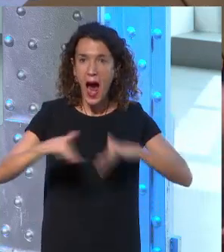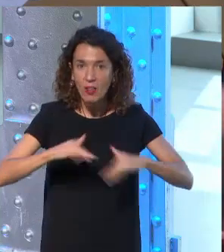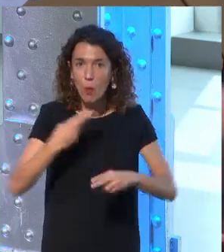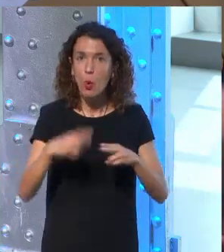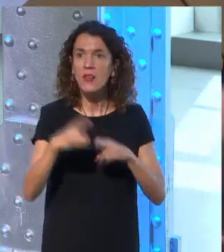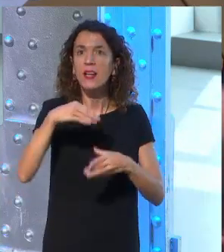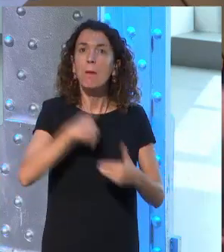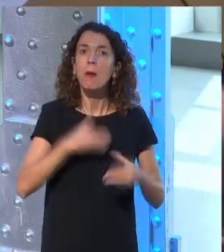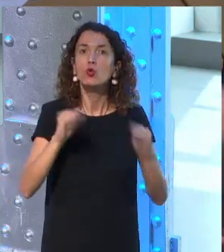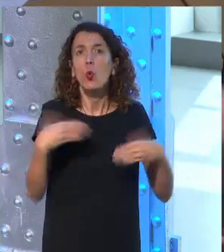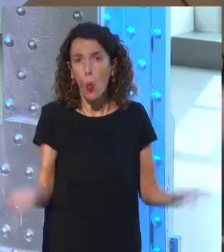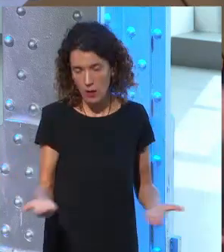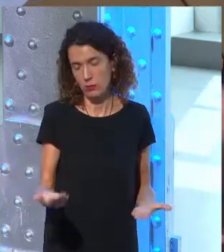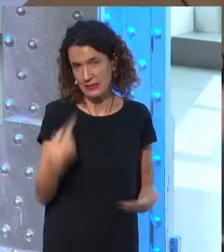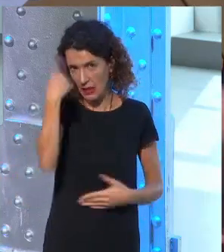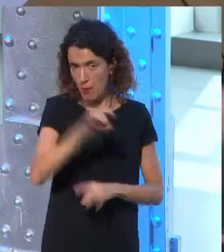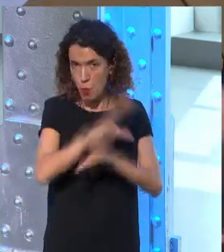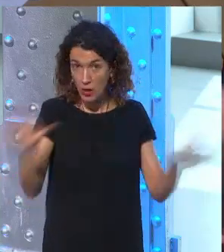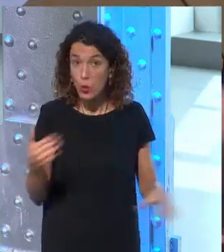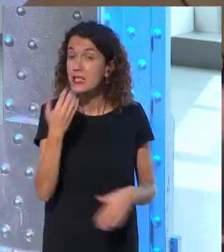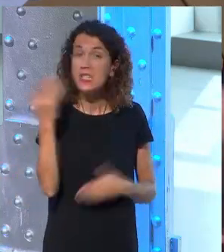en la acción política. Si eso no se tiene,